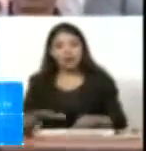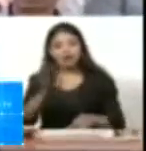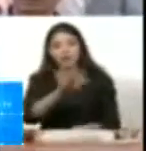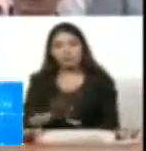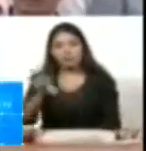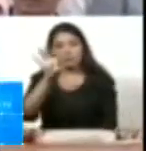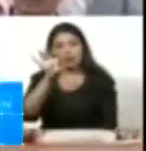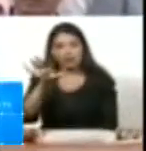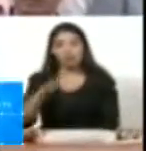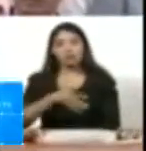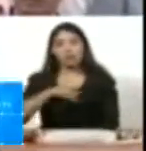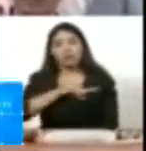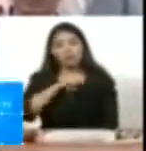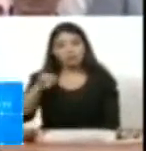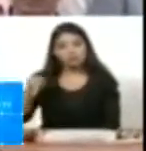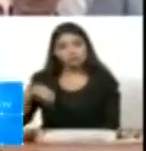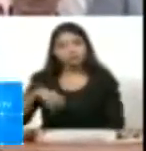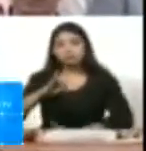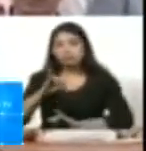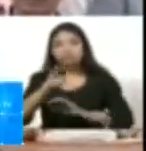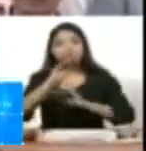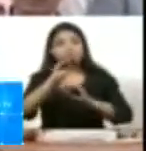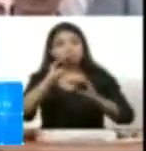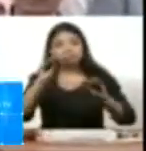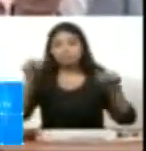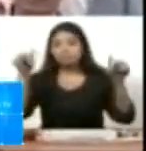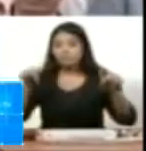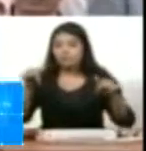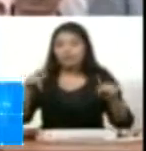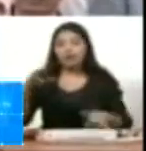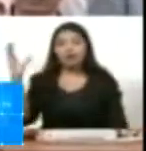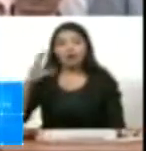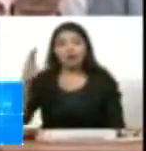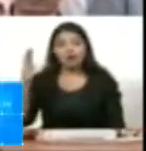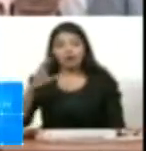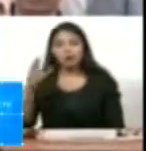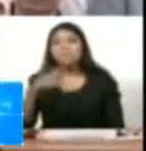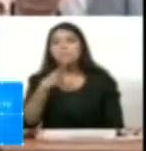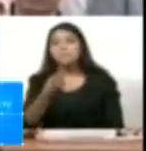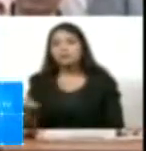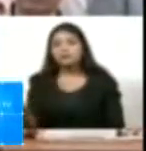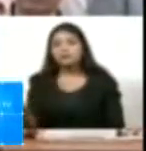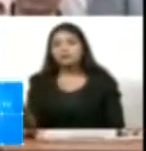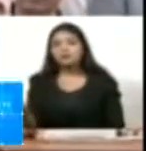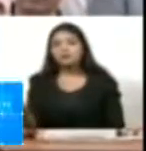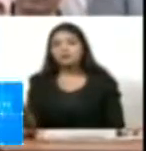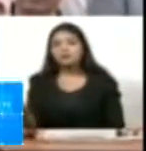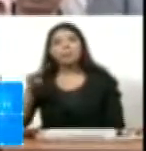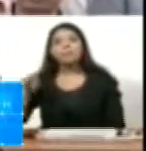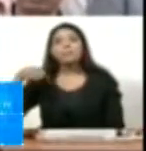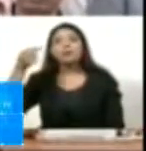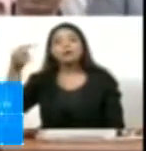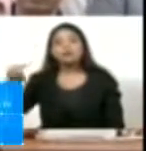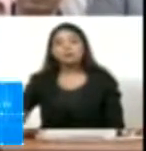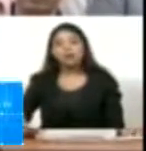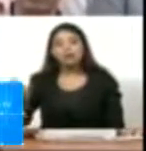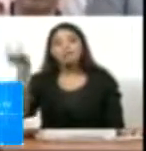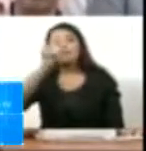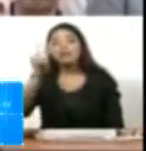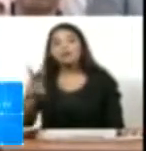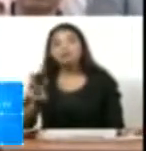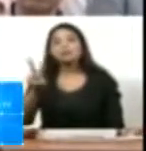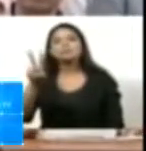país. Nosotros hemos convocado desde aquí, desde Caracas, para decirle que mañana Venezuela